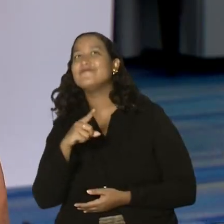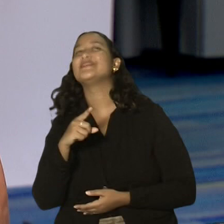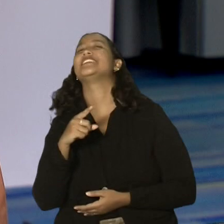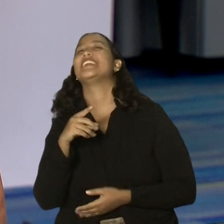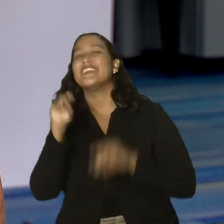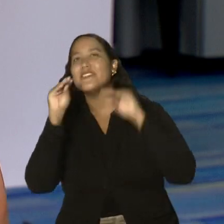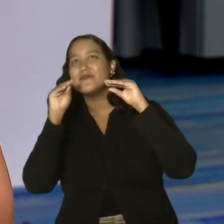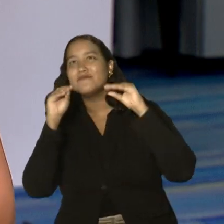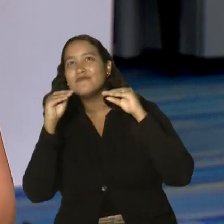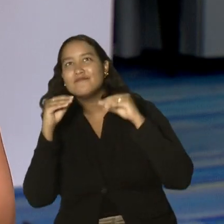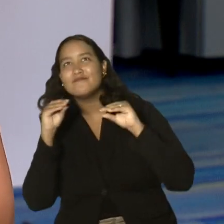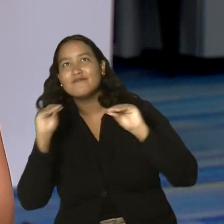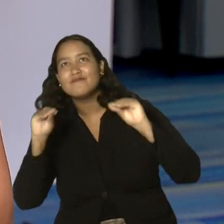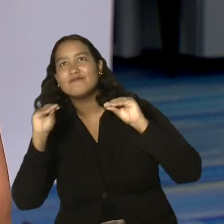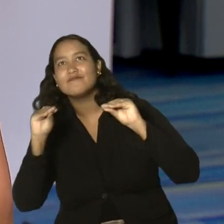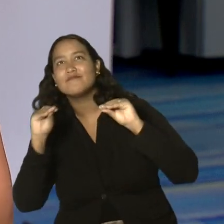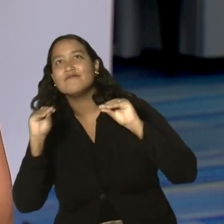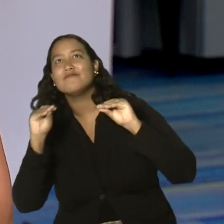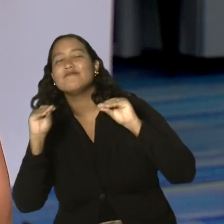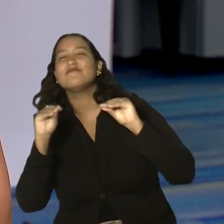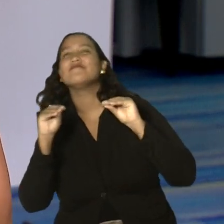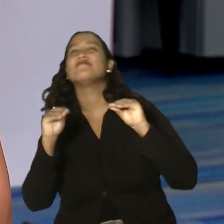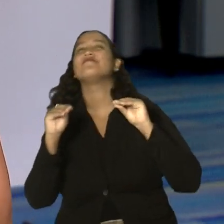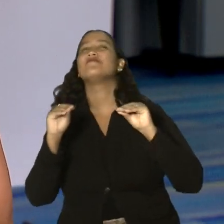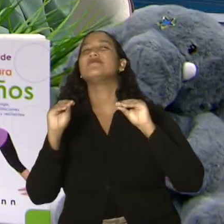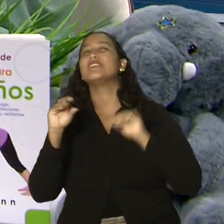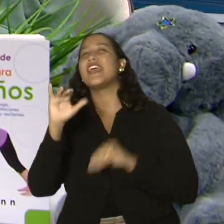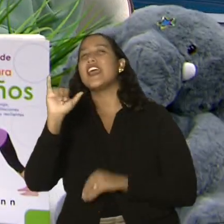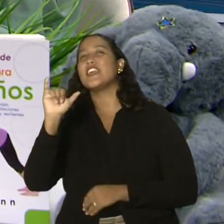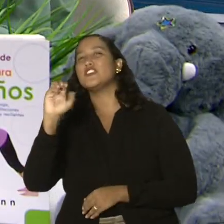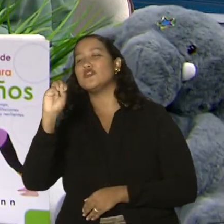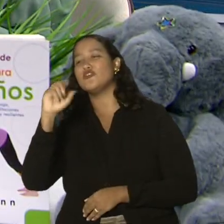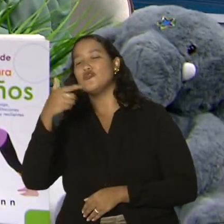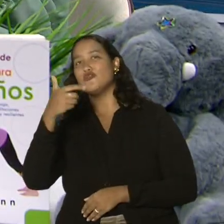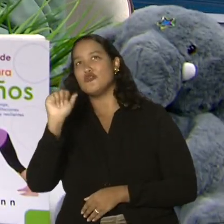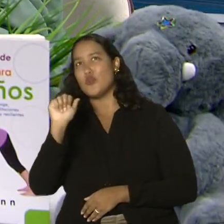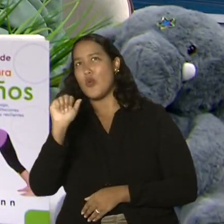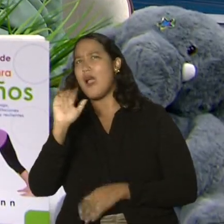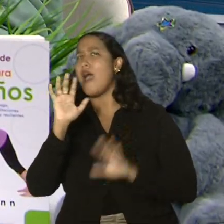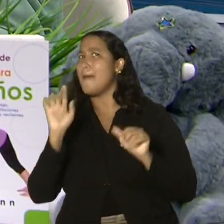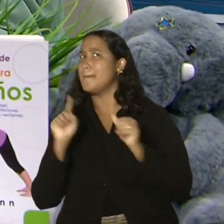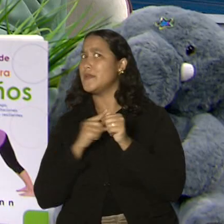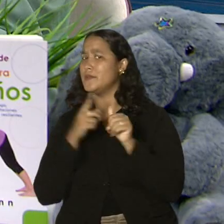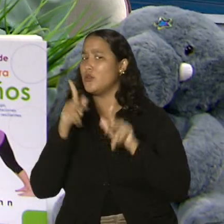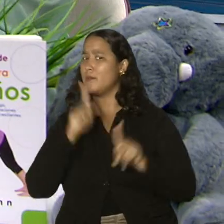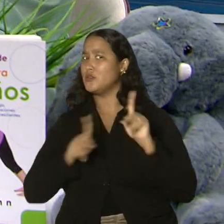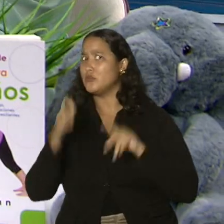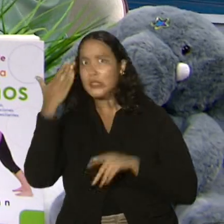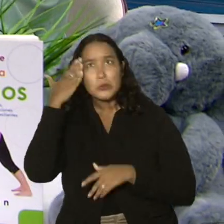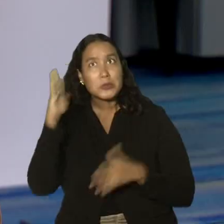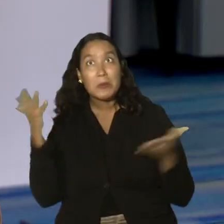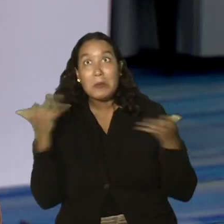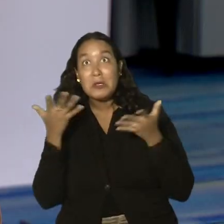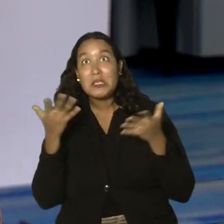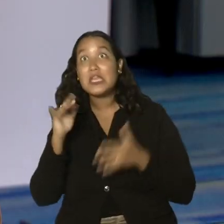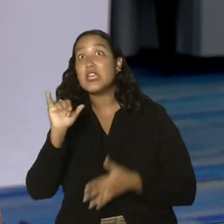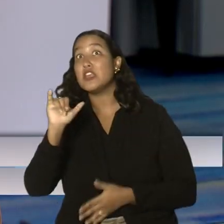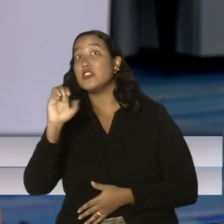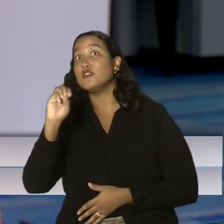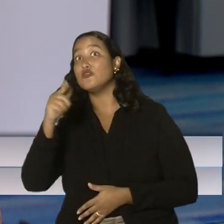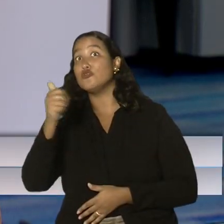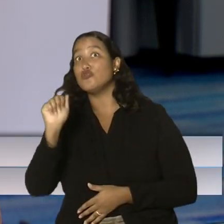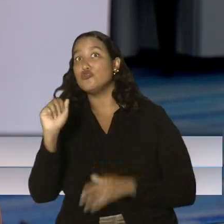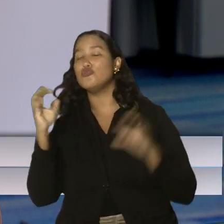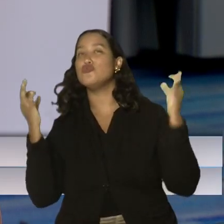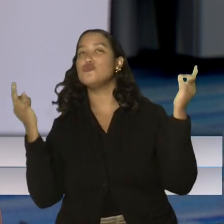saludo un placer valoro estar aquí hoy Bueno vamos a hablar un poquito primero para el que no conozca el yoga Qué es el yoga el yoga es Unión de